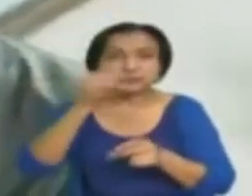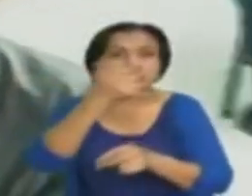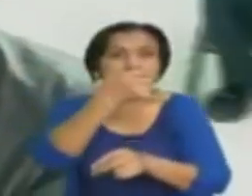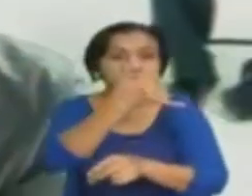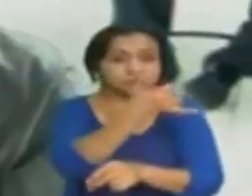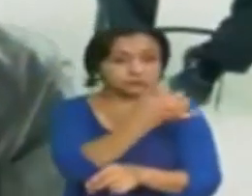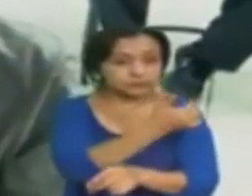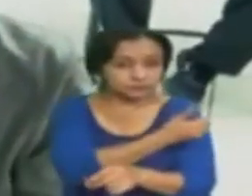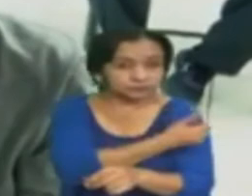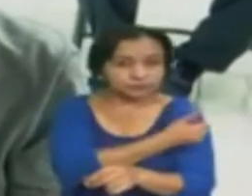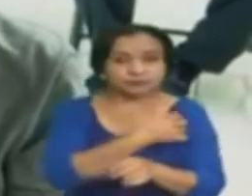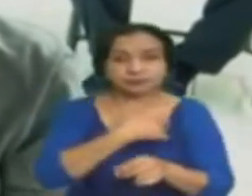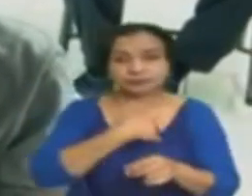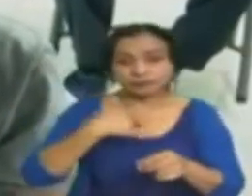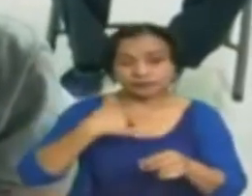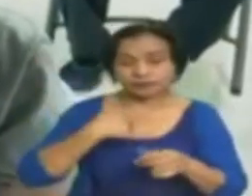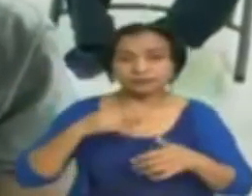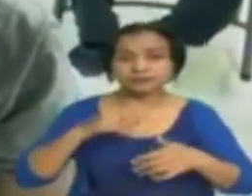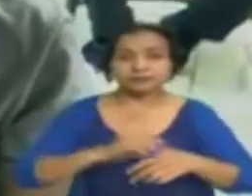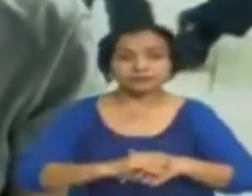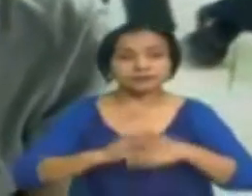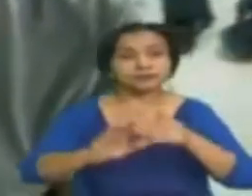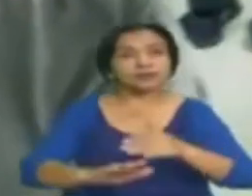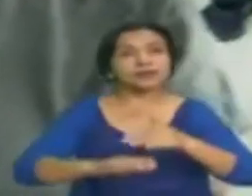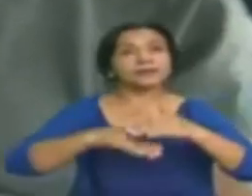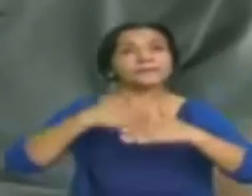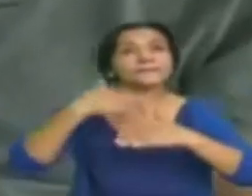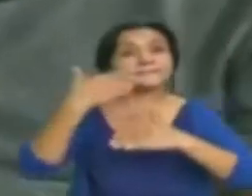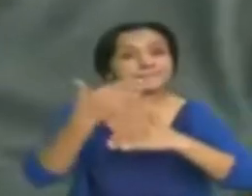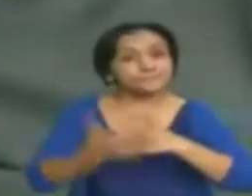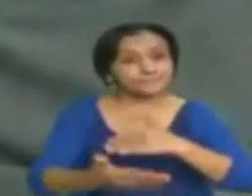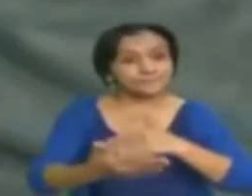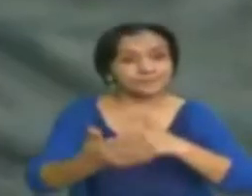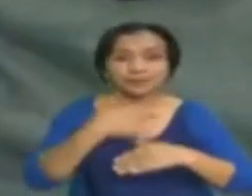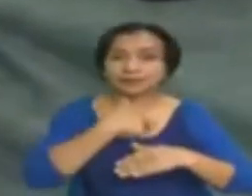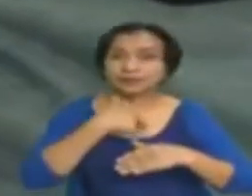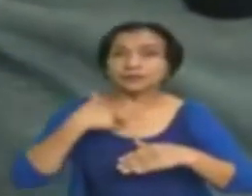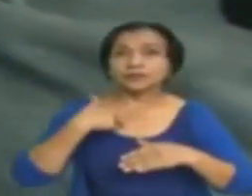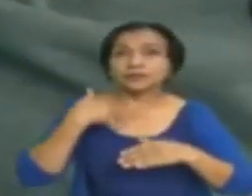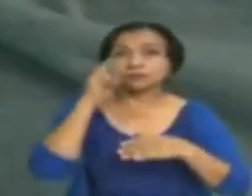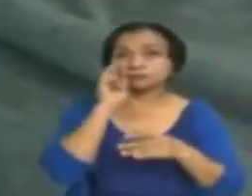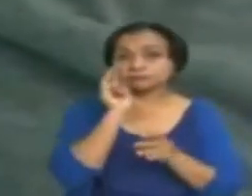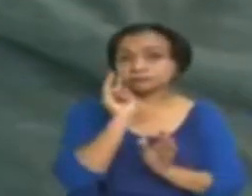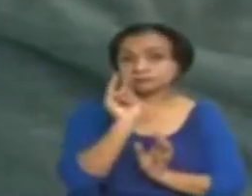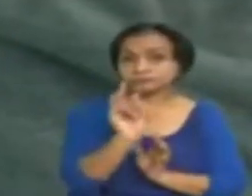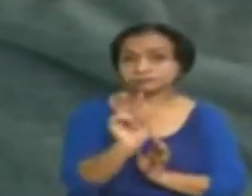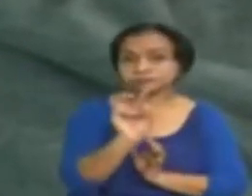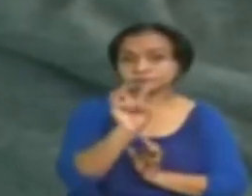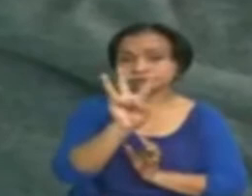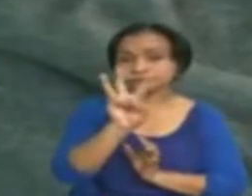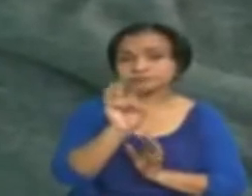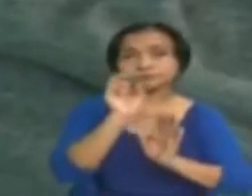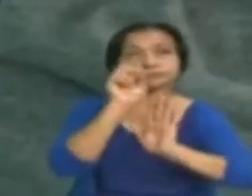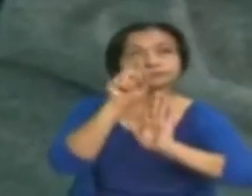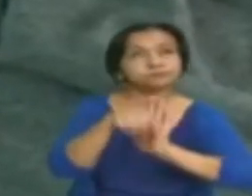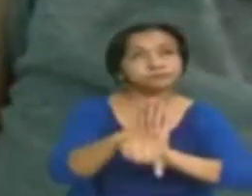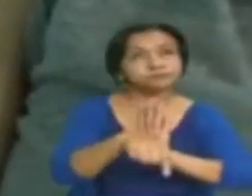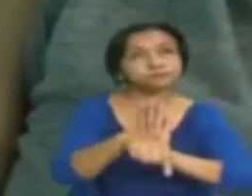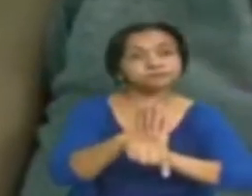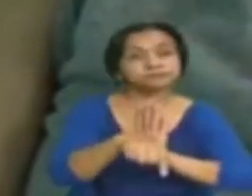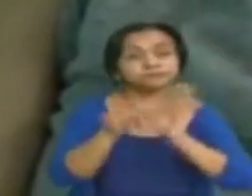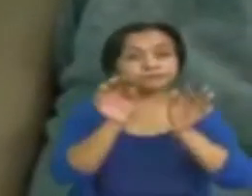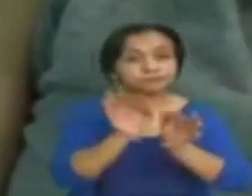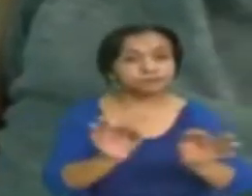con la vacunación y cuando estamos empezando a aumentar la vacunación, sobre todo acá en nuestra región, tenemos que ver